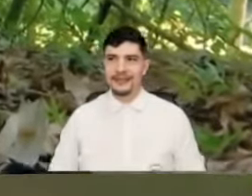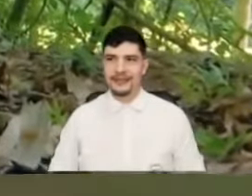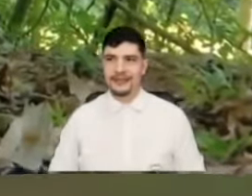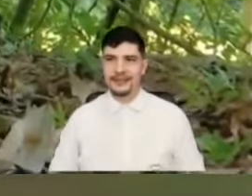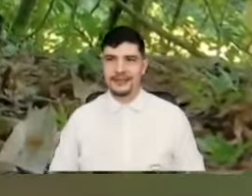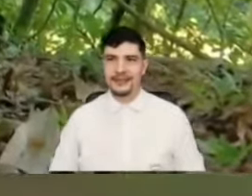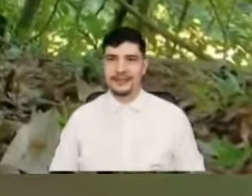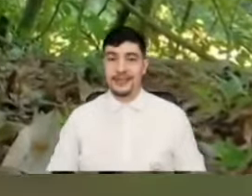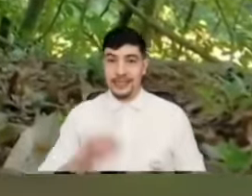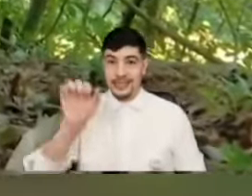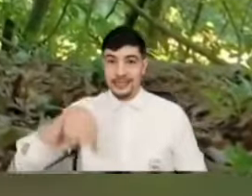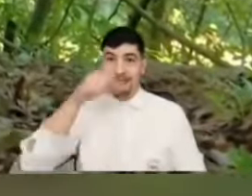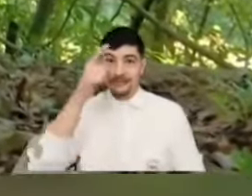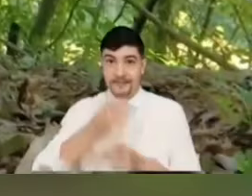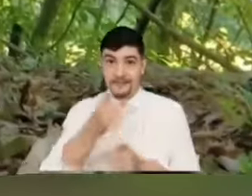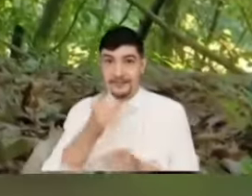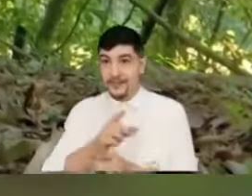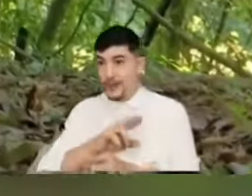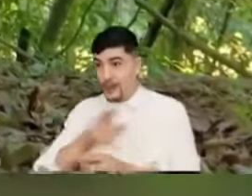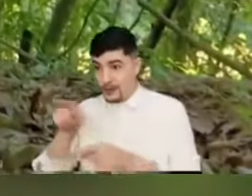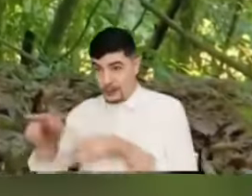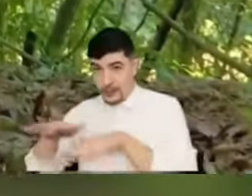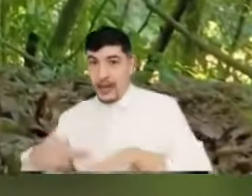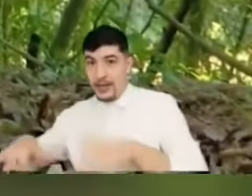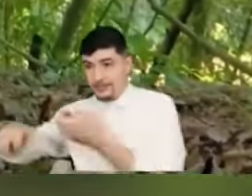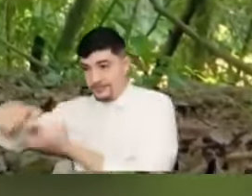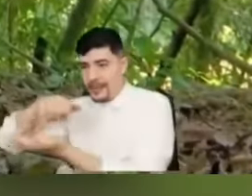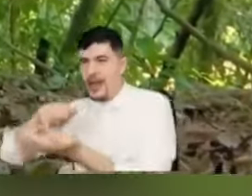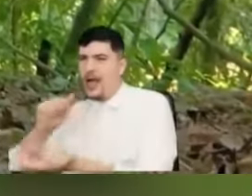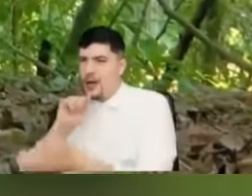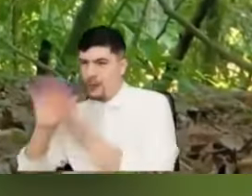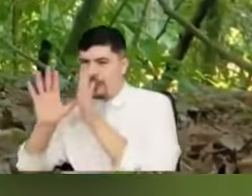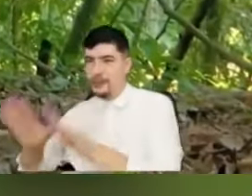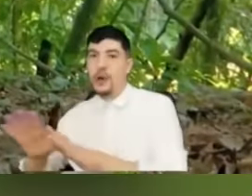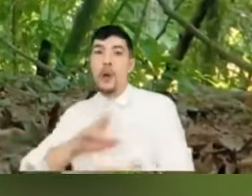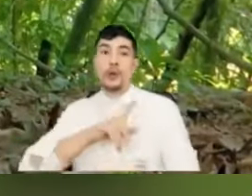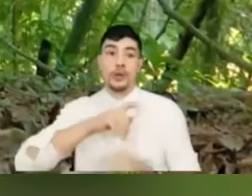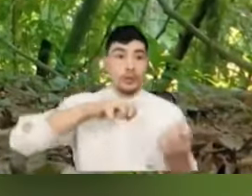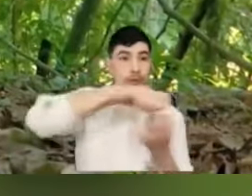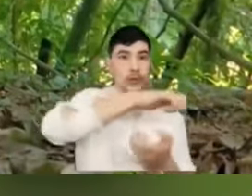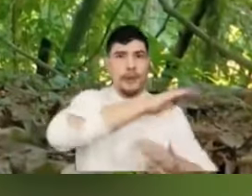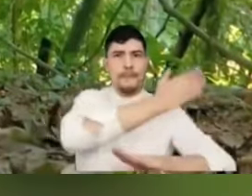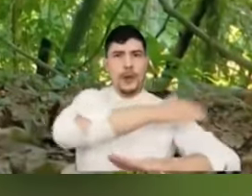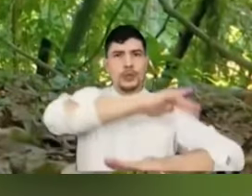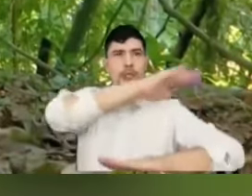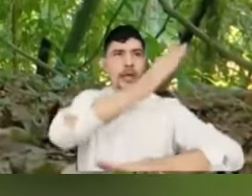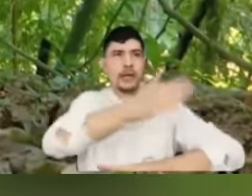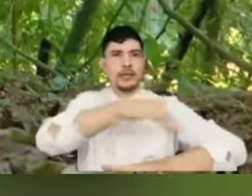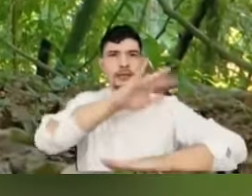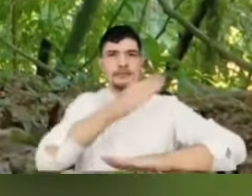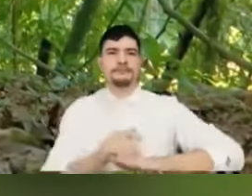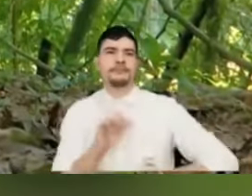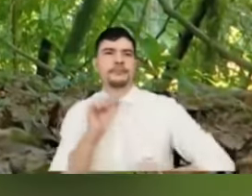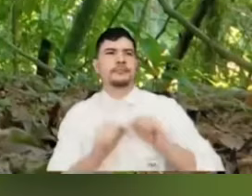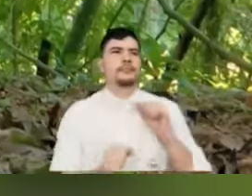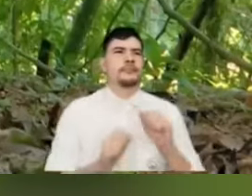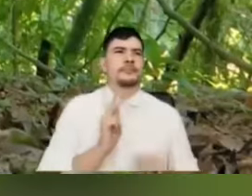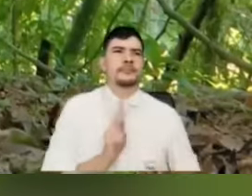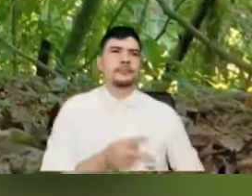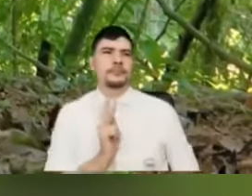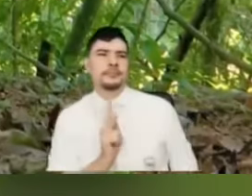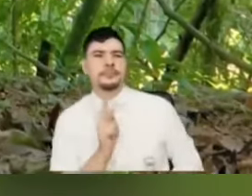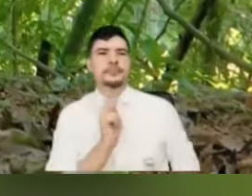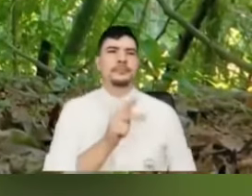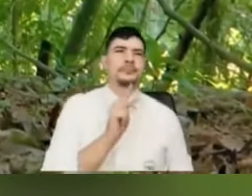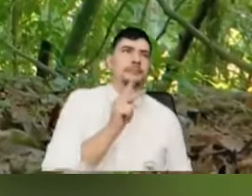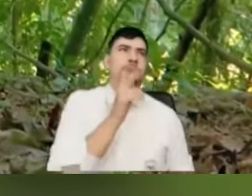Niños, otro de los ecosistemas es el montañoso y se caracteriza por tener un relieve vertical. Encontramos gran cantidad de especies. Uno